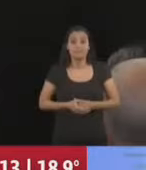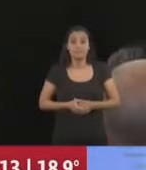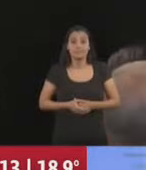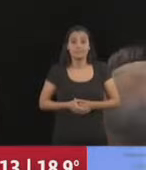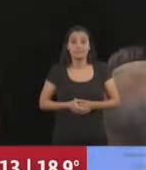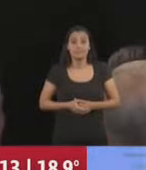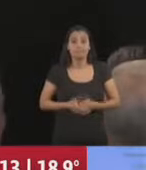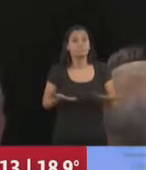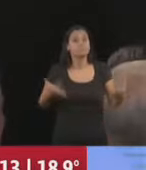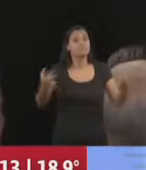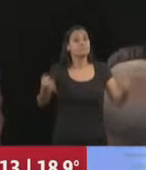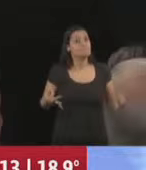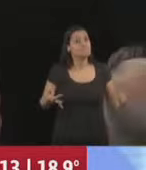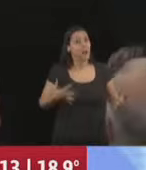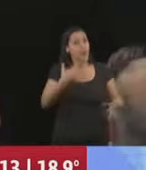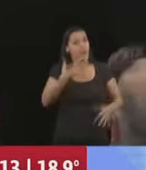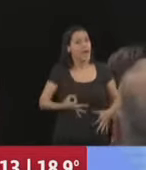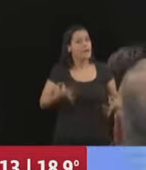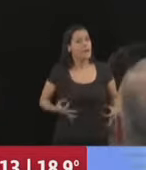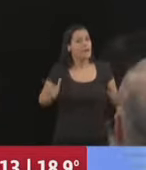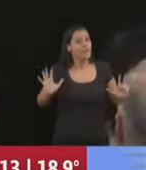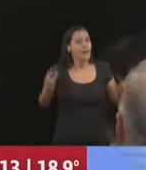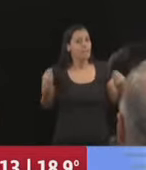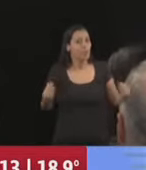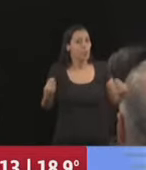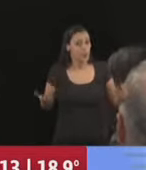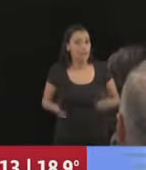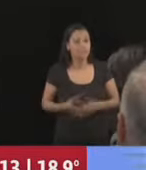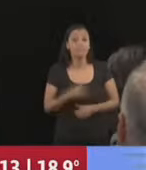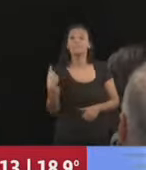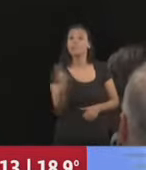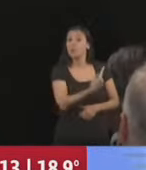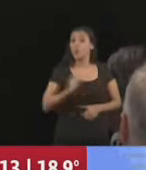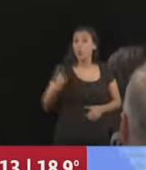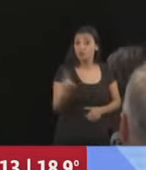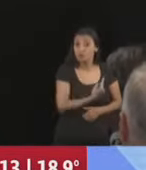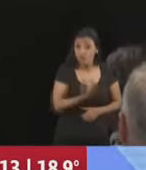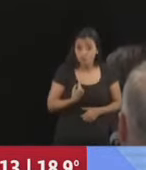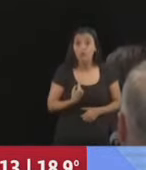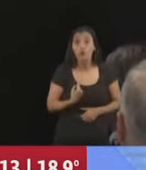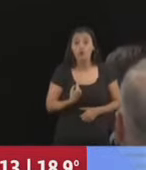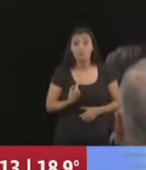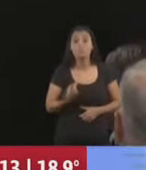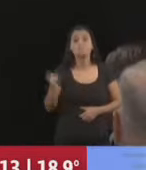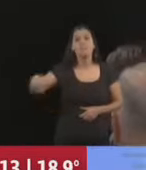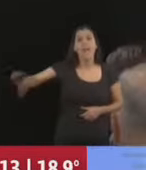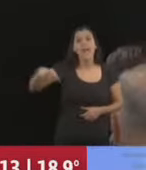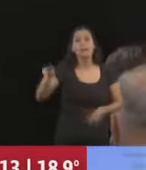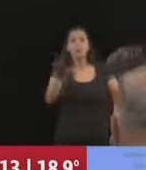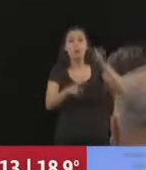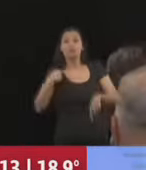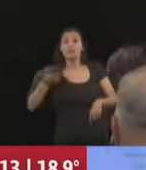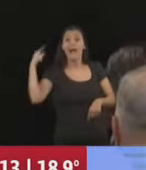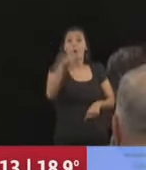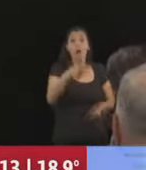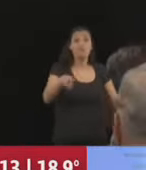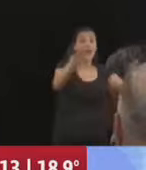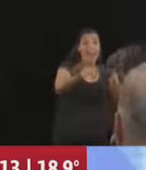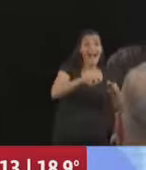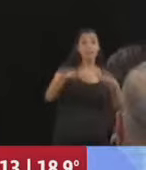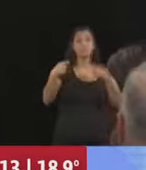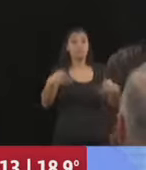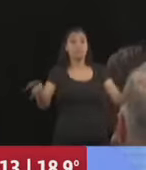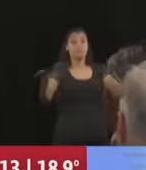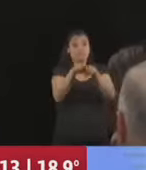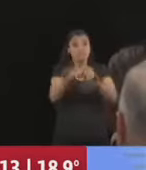gobierno o que podría el presidente decidir, que en definitiva es una decisión en qué se gastan los recursos, no ajustarle